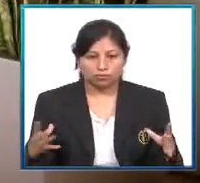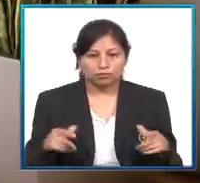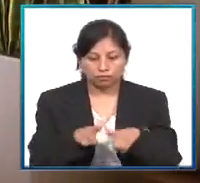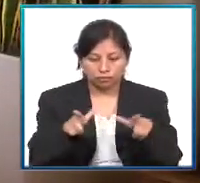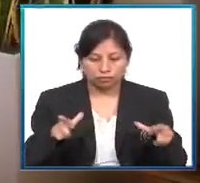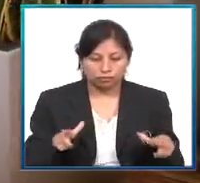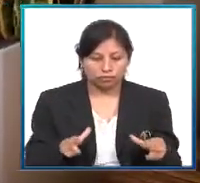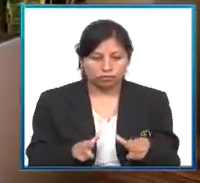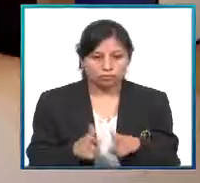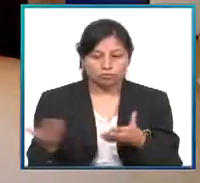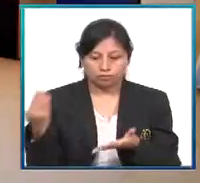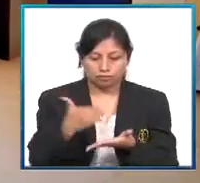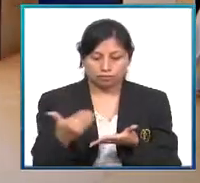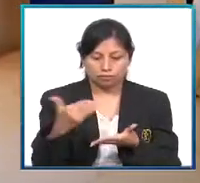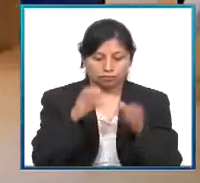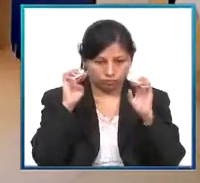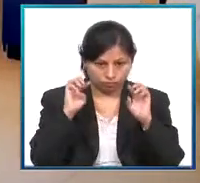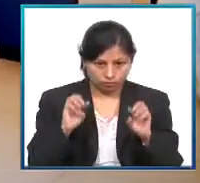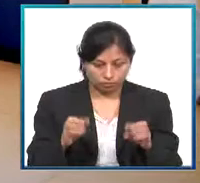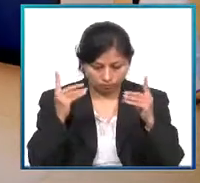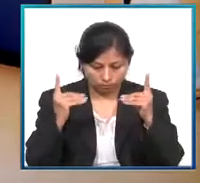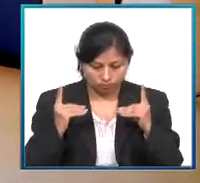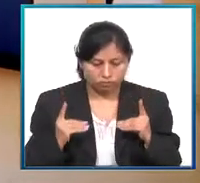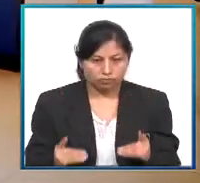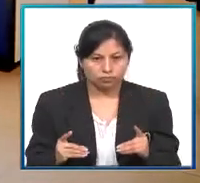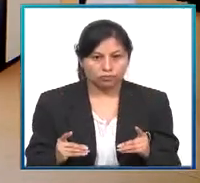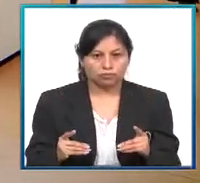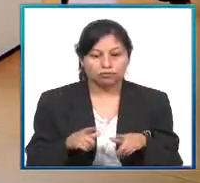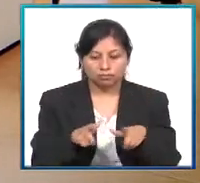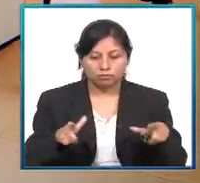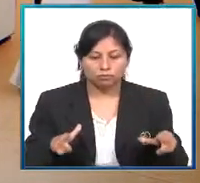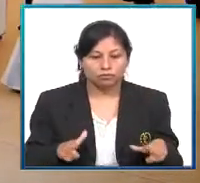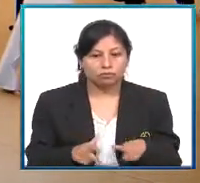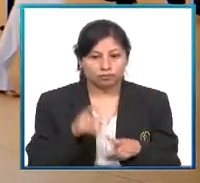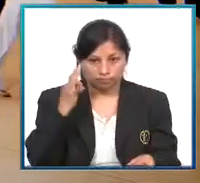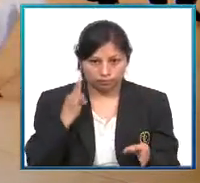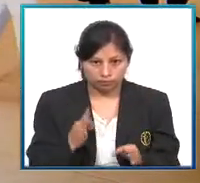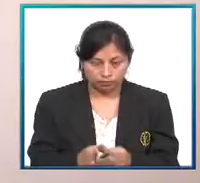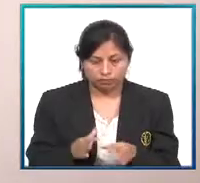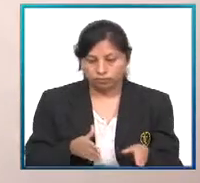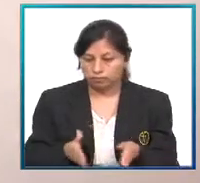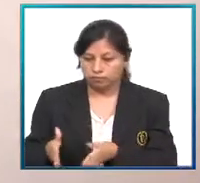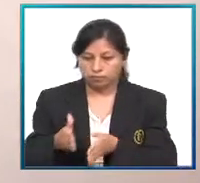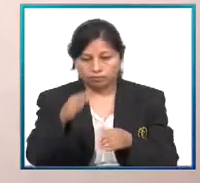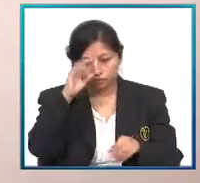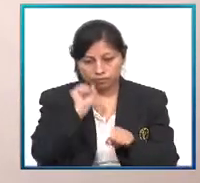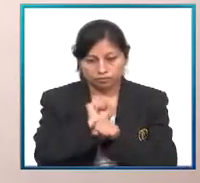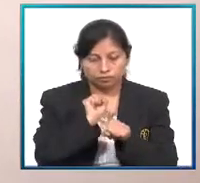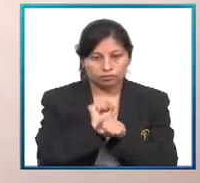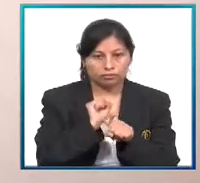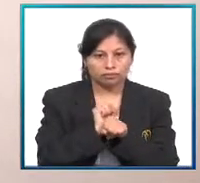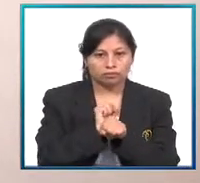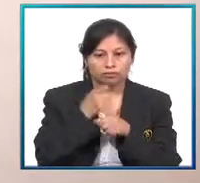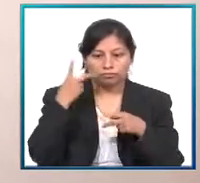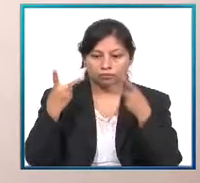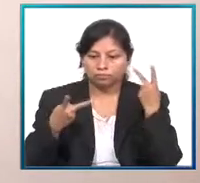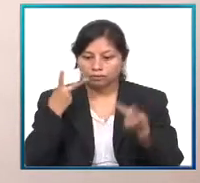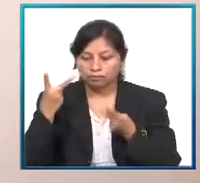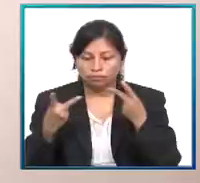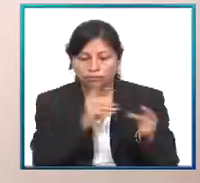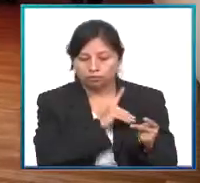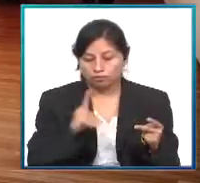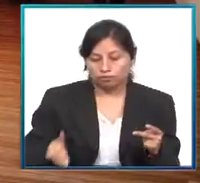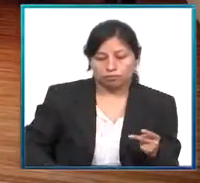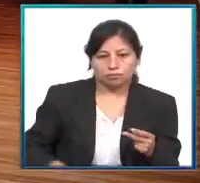para facilitar el acceso de personas con discapacidad y espacios que garanticen la movilidad de los trabajadores, visitantes y